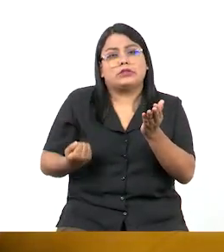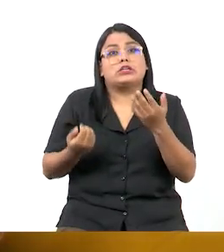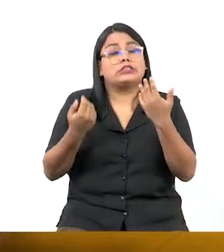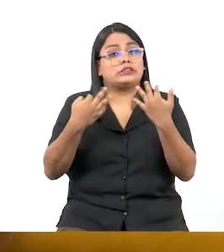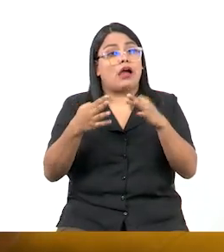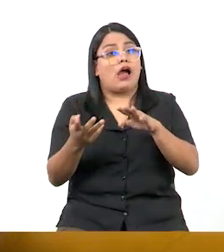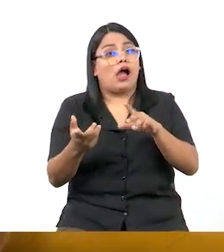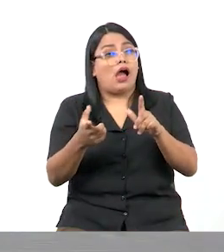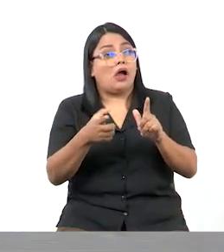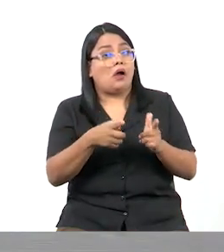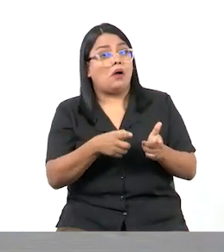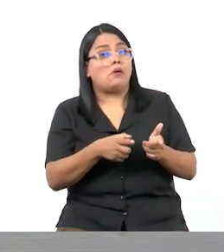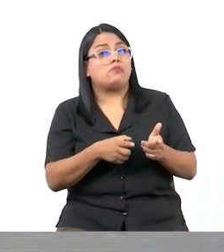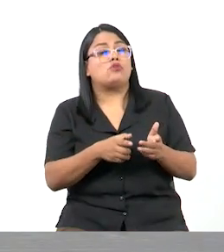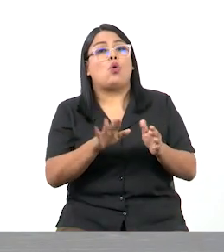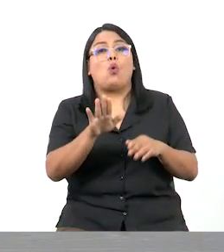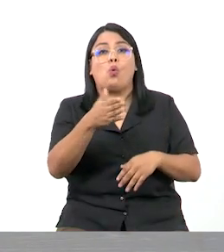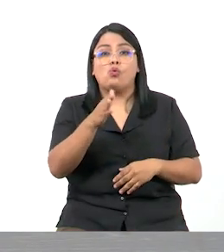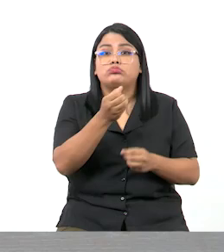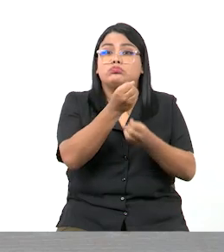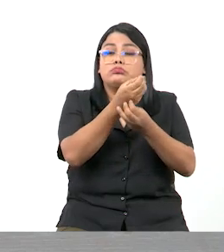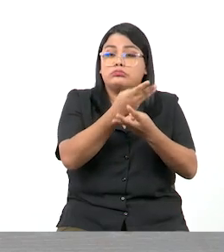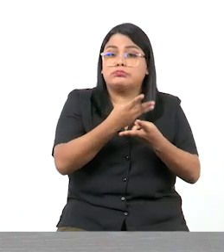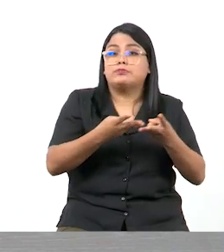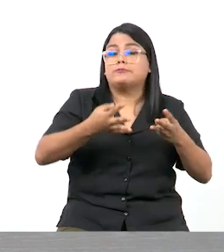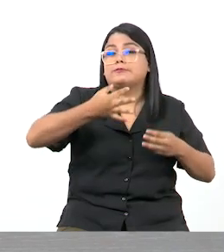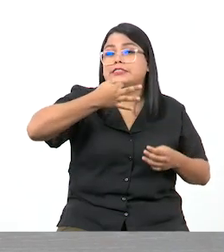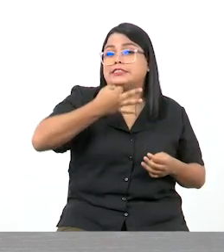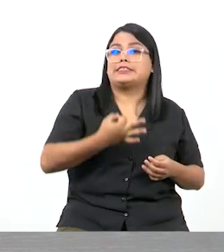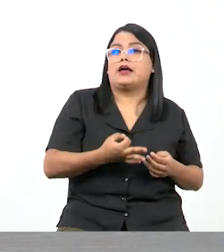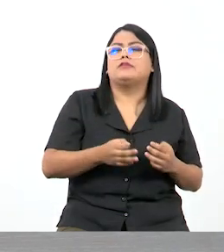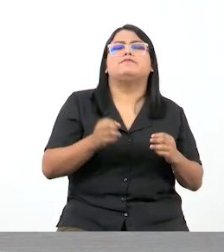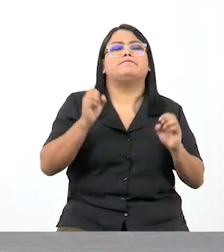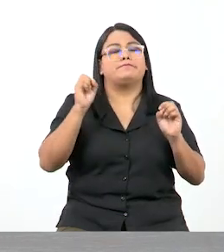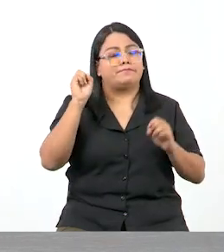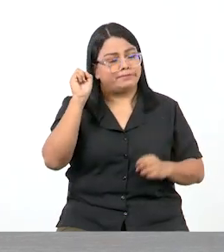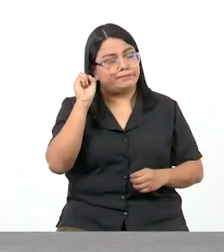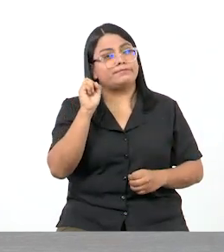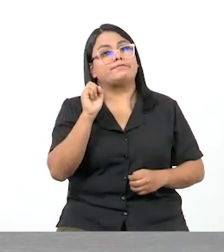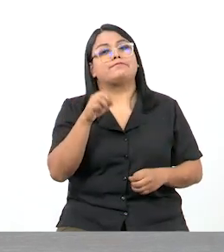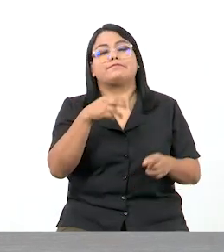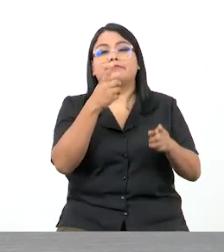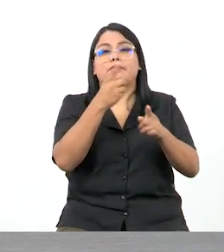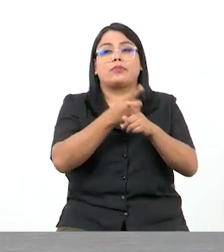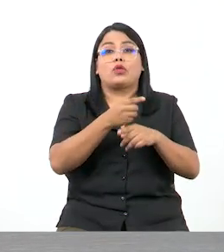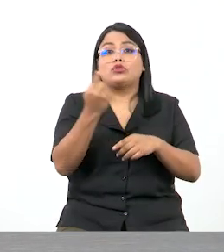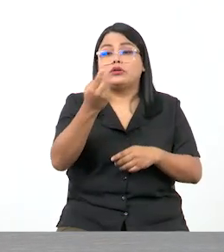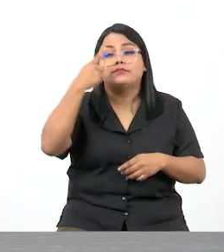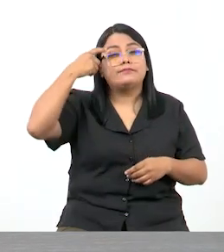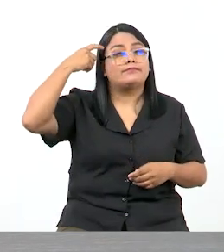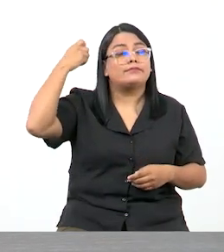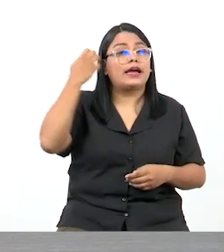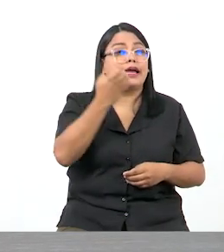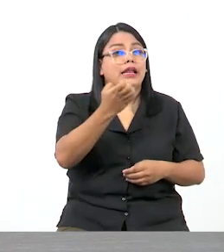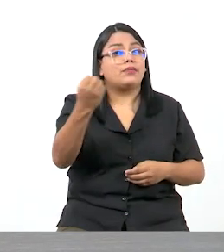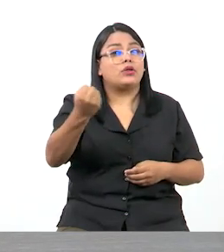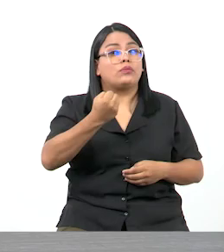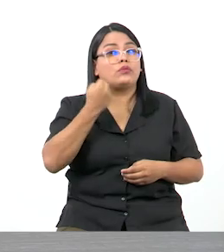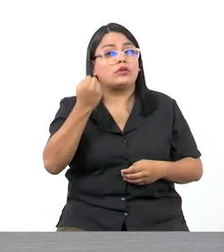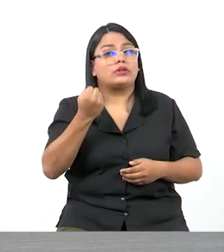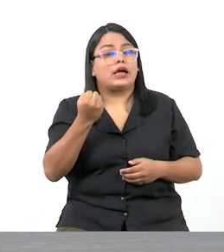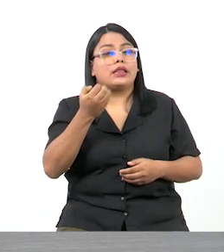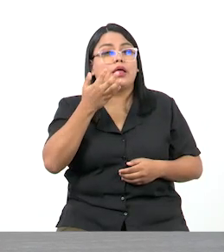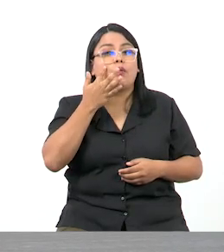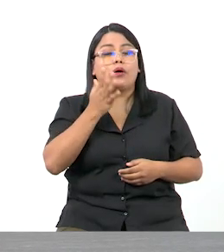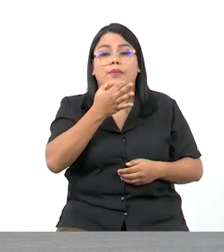sus partes y demás, yo creo que ya estamos preparados para hacer uso de este material en nuestras clases. Sí, Paola, solo debemos recordar un